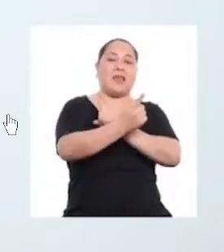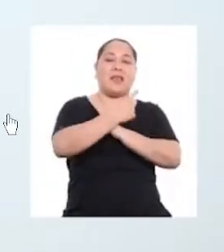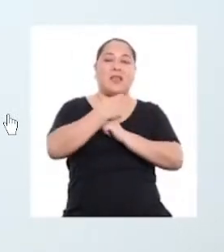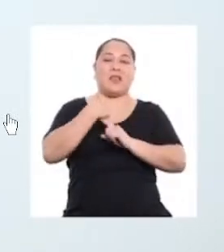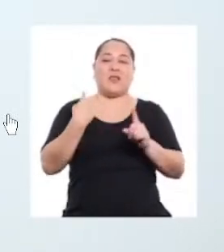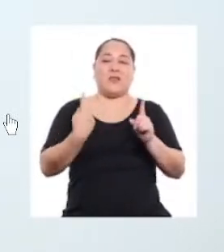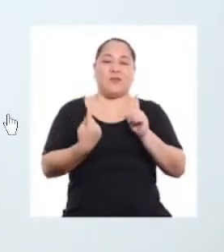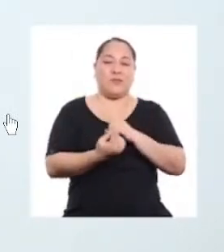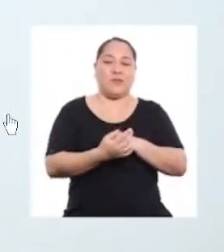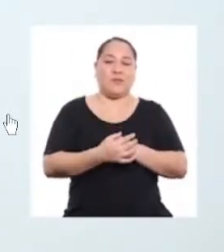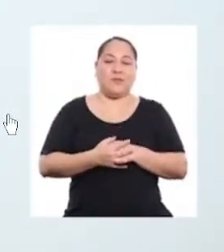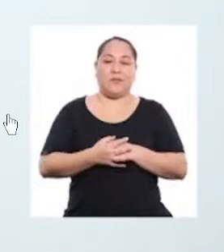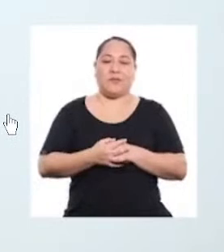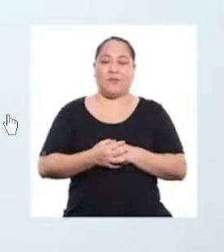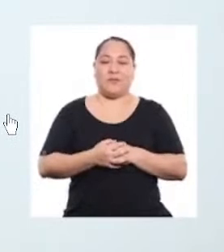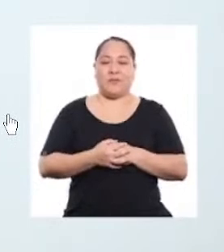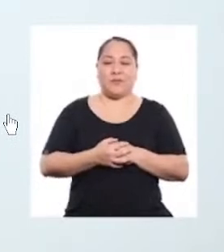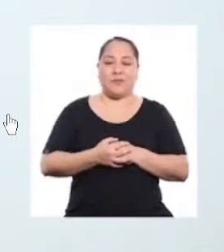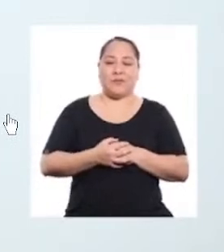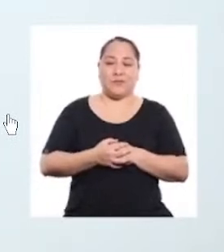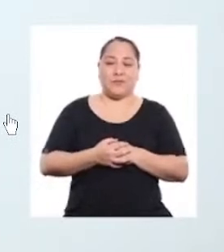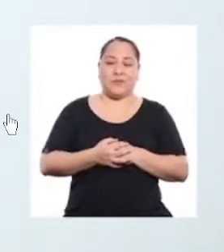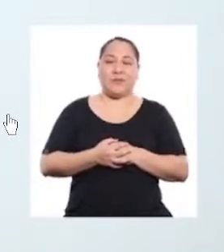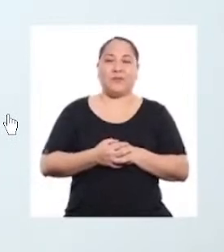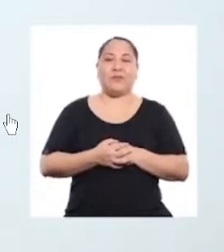1, 2, 3, 4. Y giro.